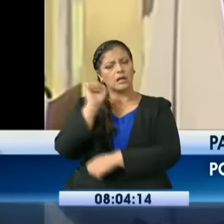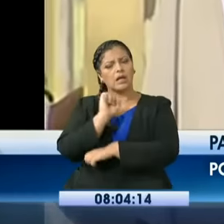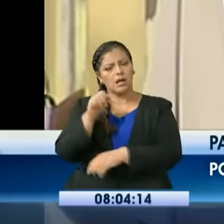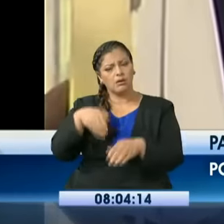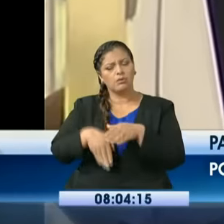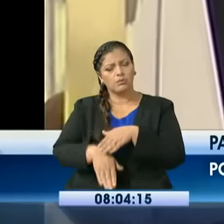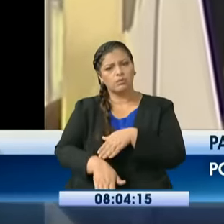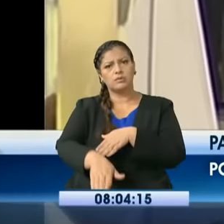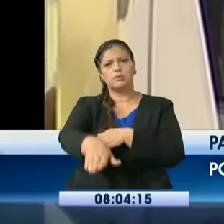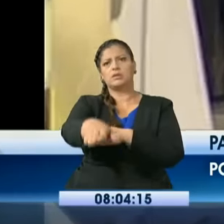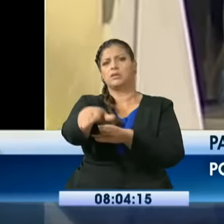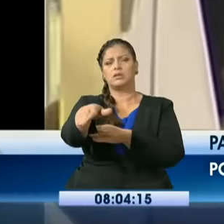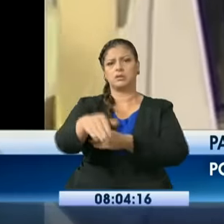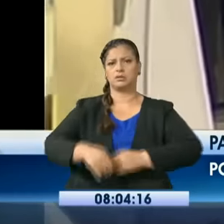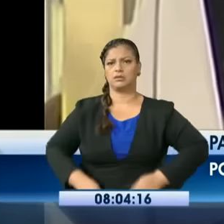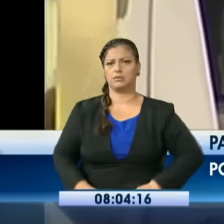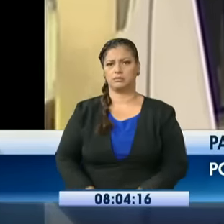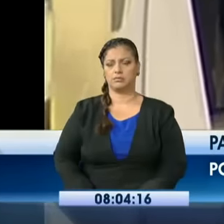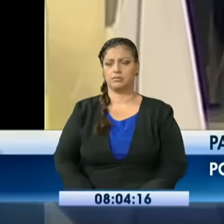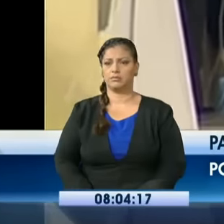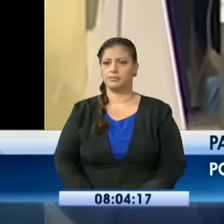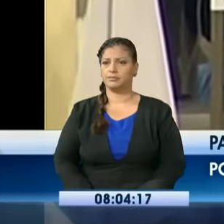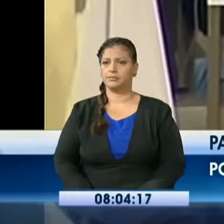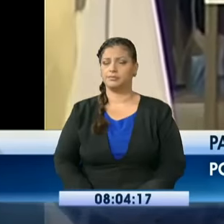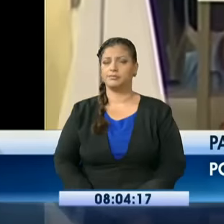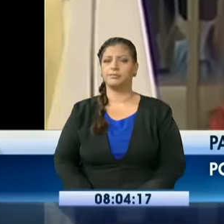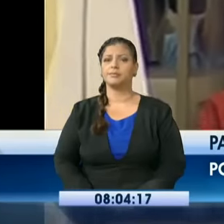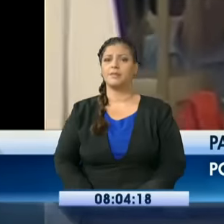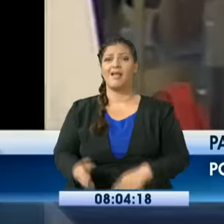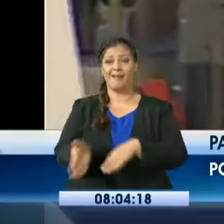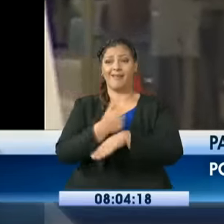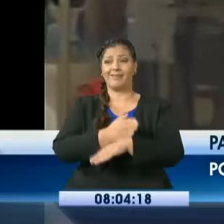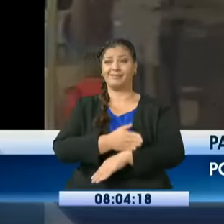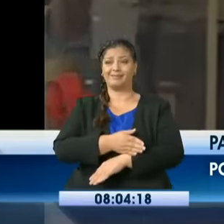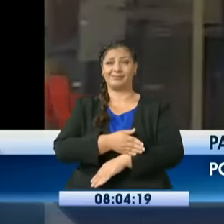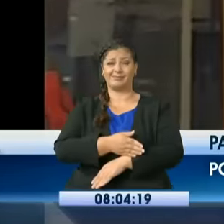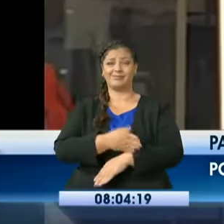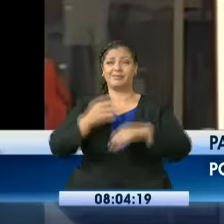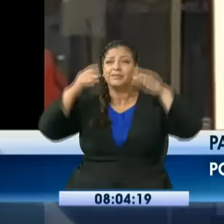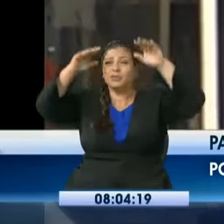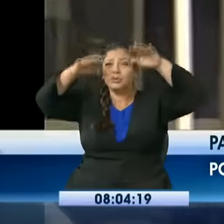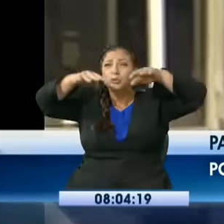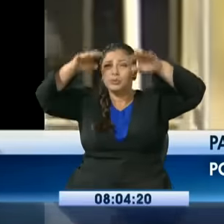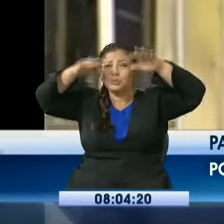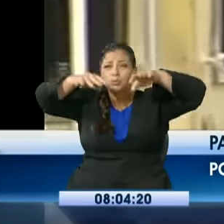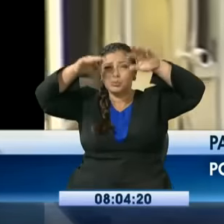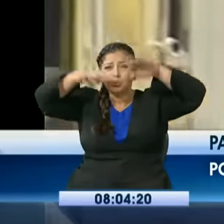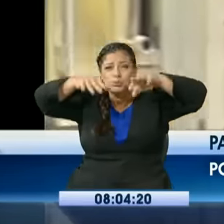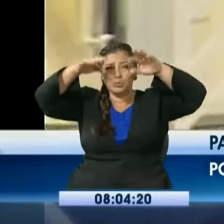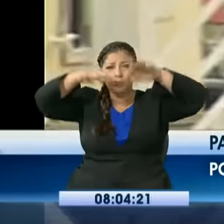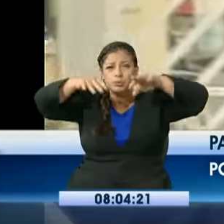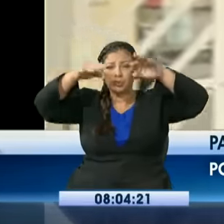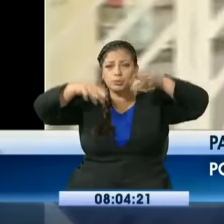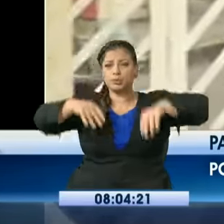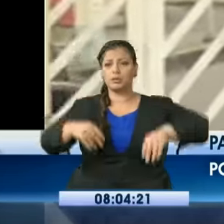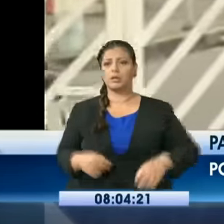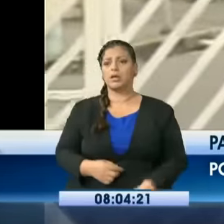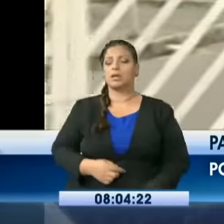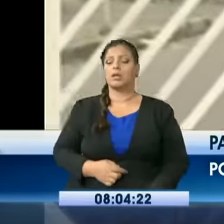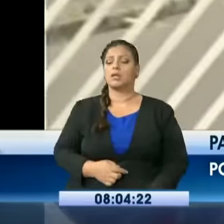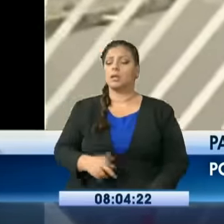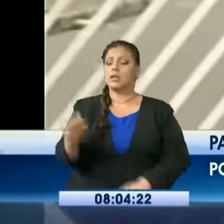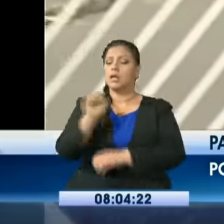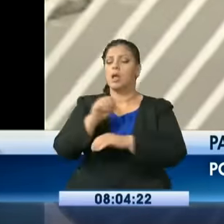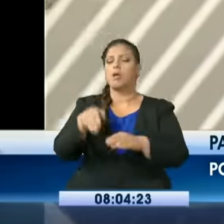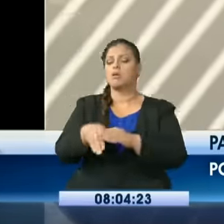lluvia tenían que mojarse, es lo que ustedes me dicen. Así es. No, pero igual, aquí ningún, no había respeto ni porque había lluvia ni nada. Igual, aquí...